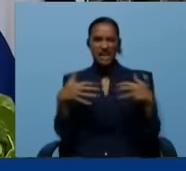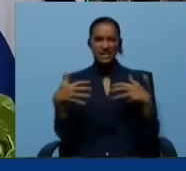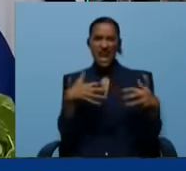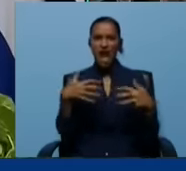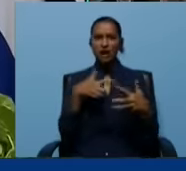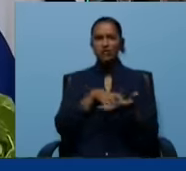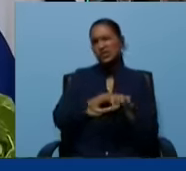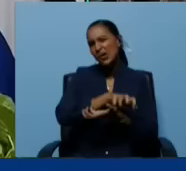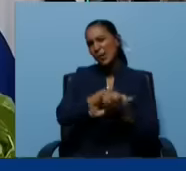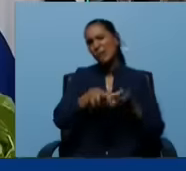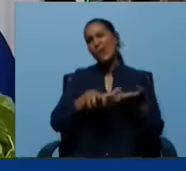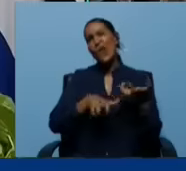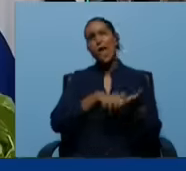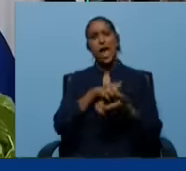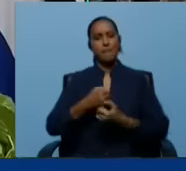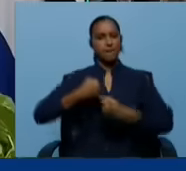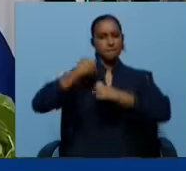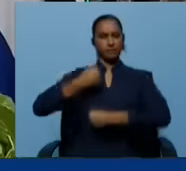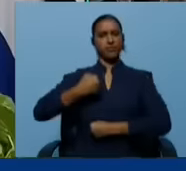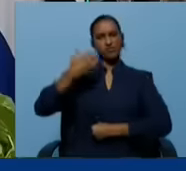de